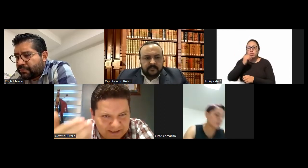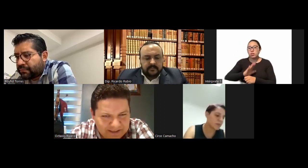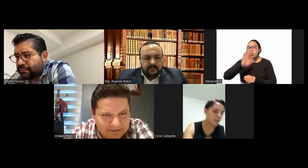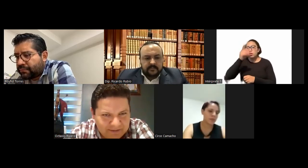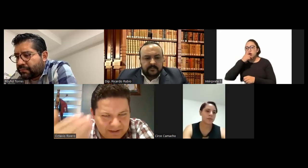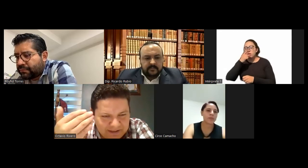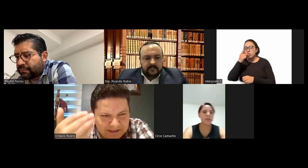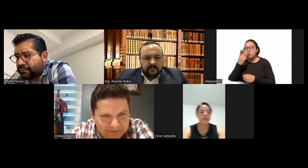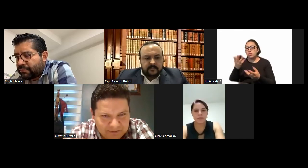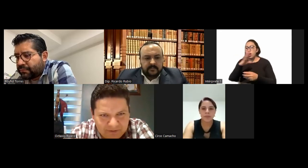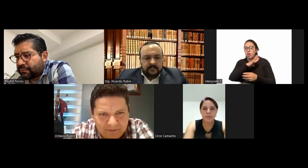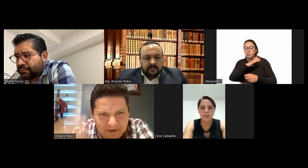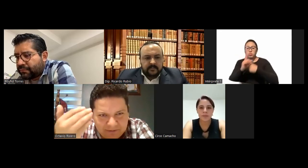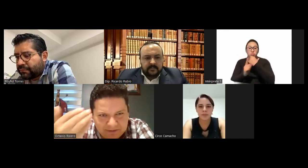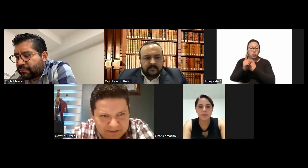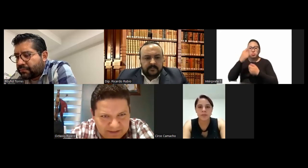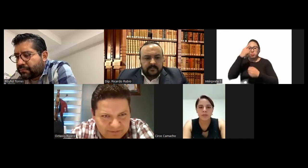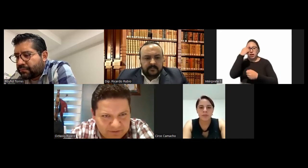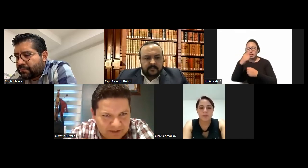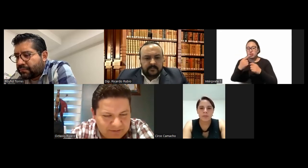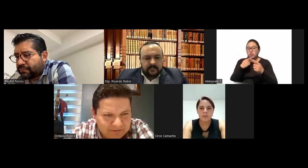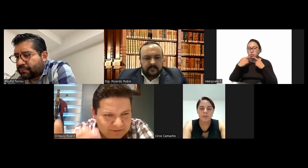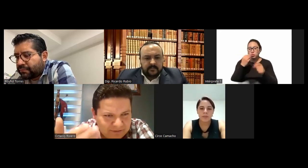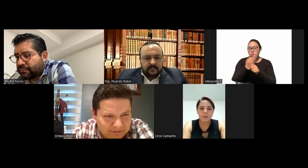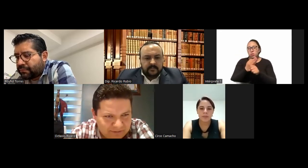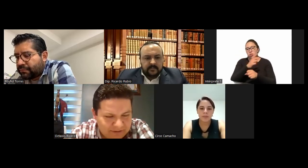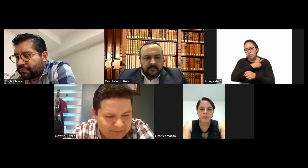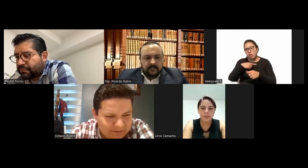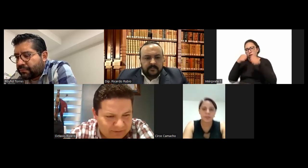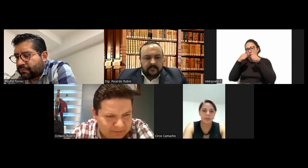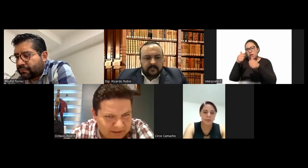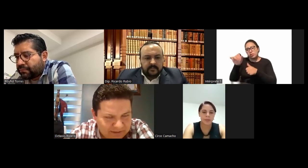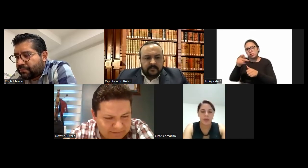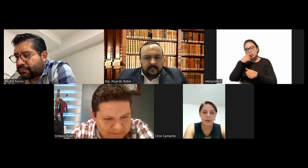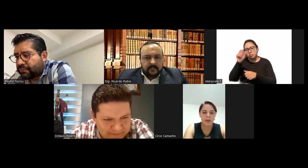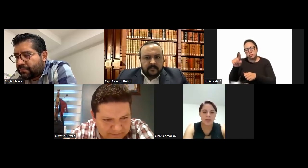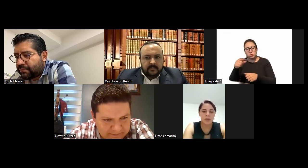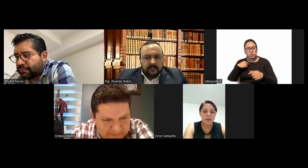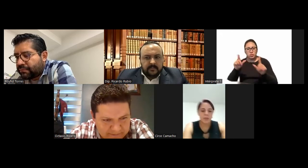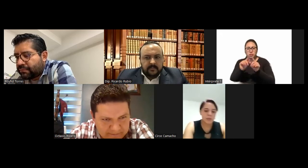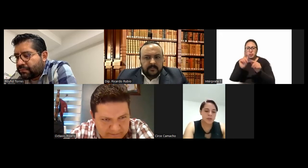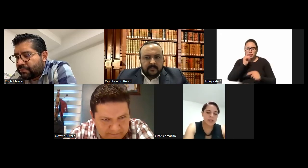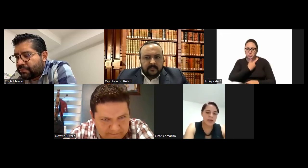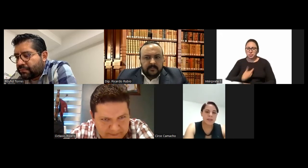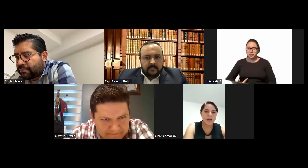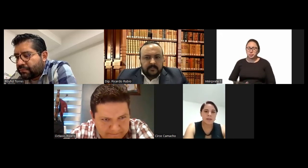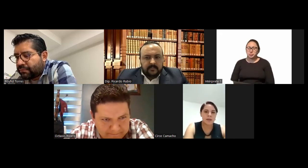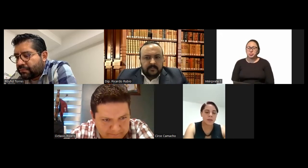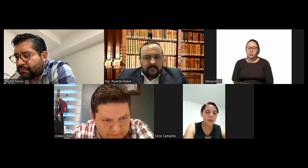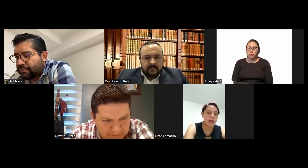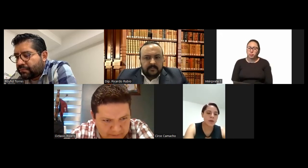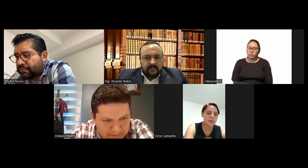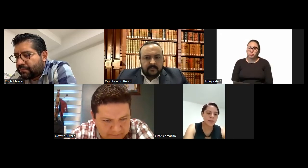está generando la discusión, pues debe ser escuchado. Eso es todo, es cuanto, diputada. Muchas